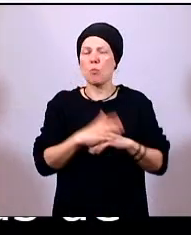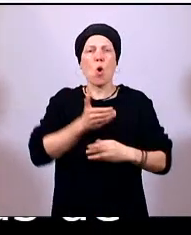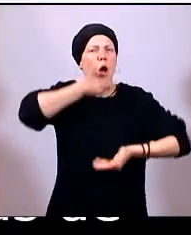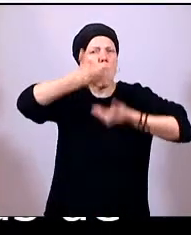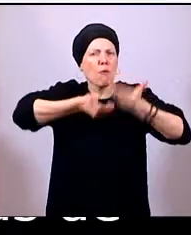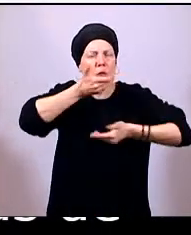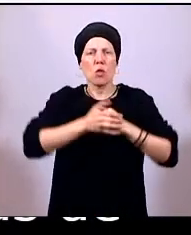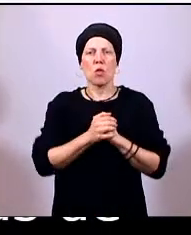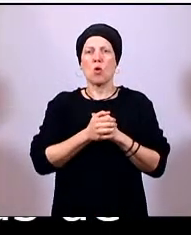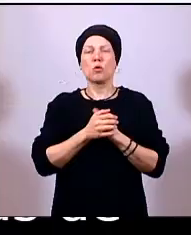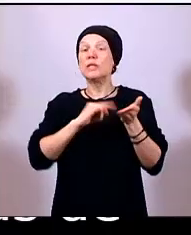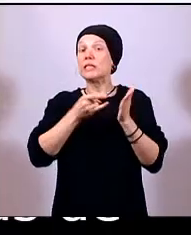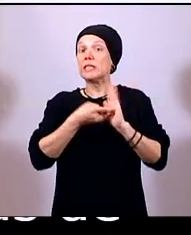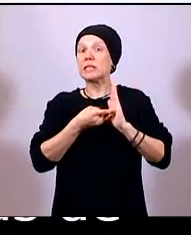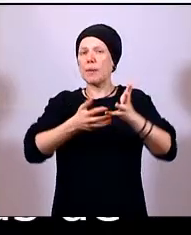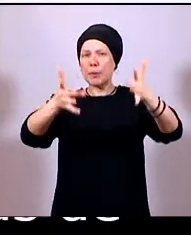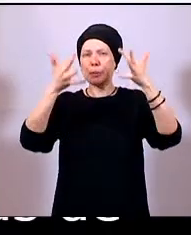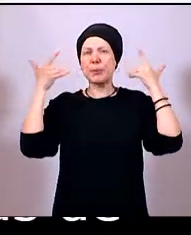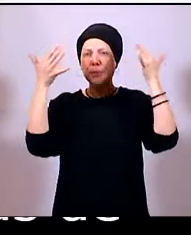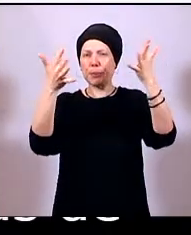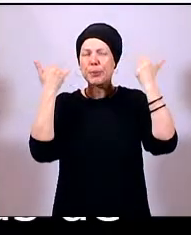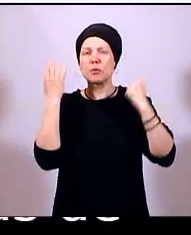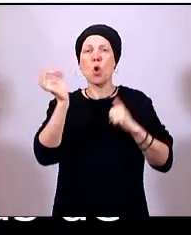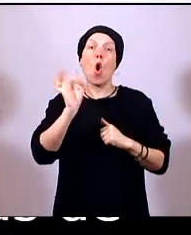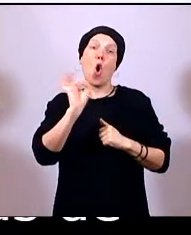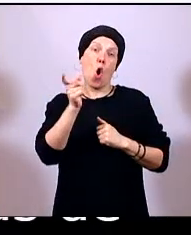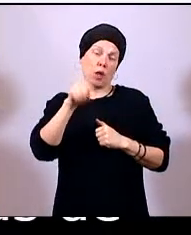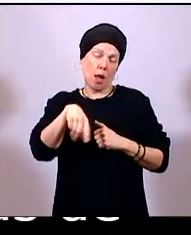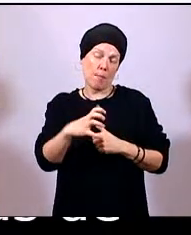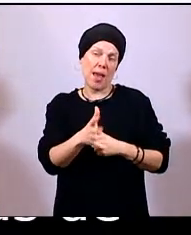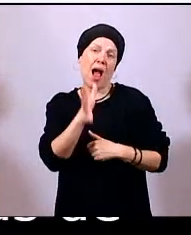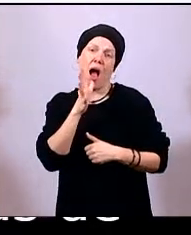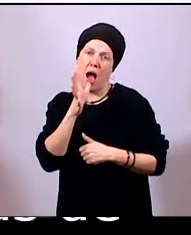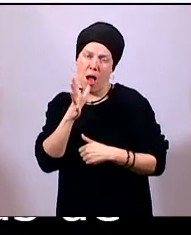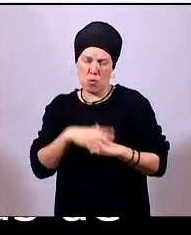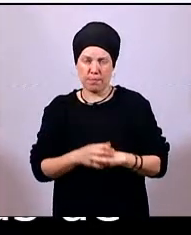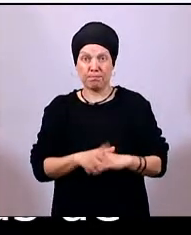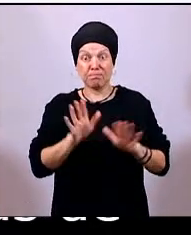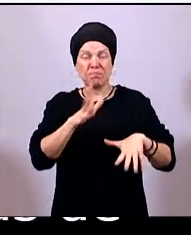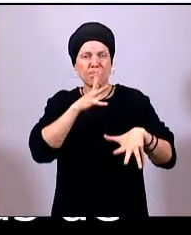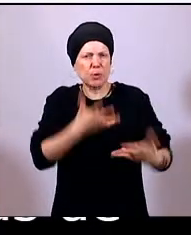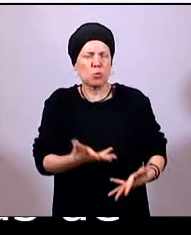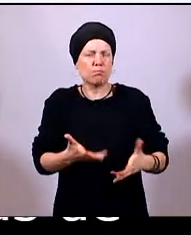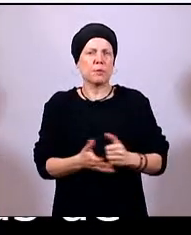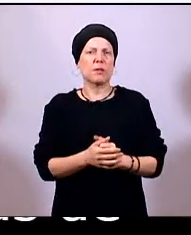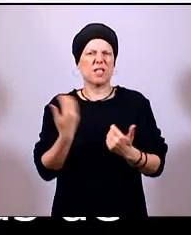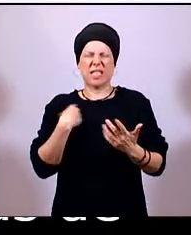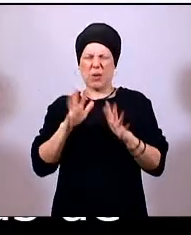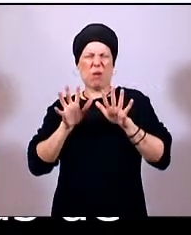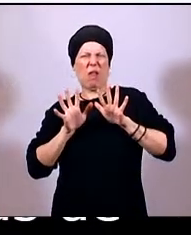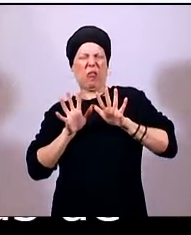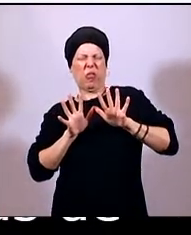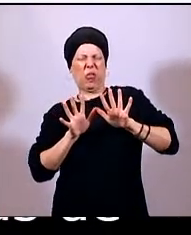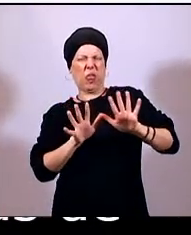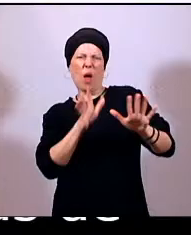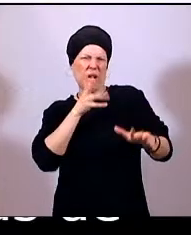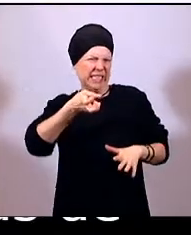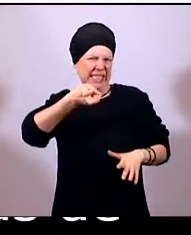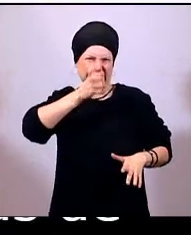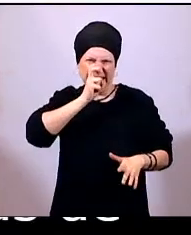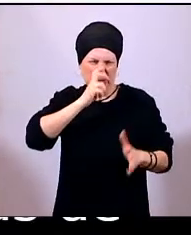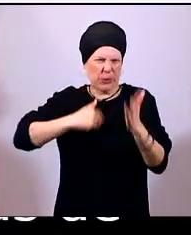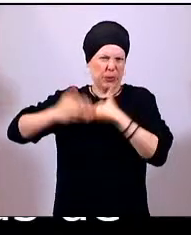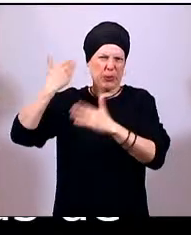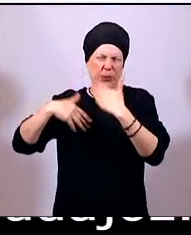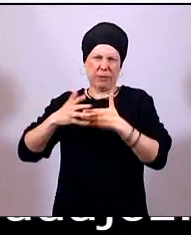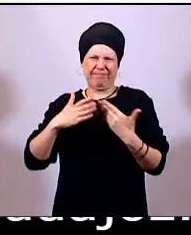calefacción, los sistemas de refrigeración o el suministro de agua, pero actualmente se encuentran deterioradas por el paso del tiempo y